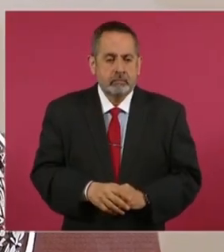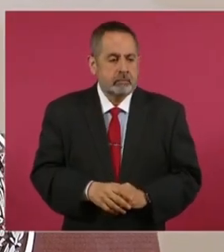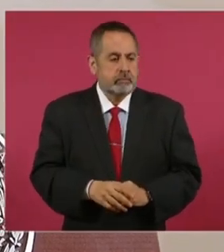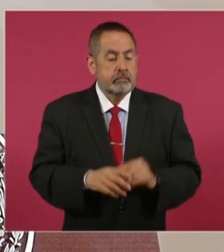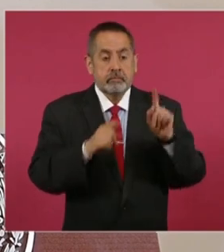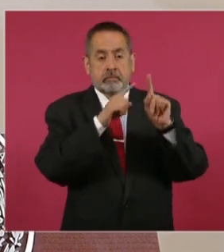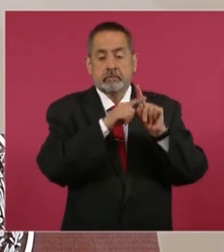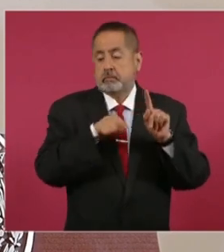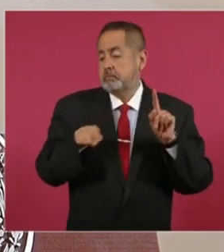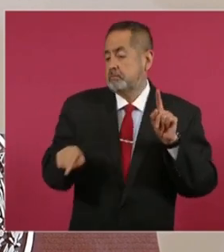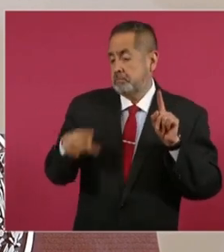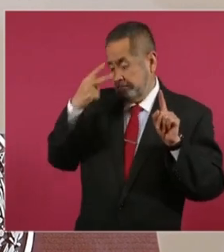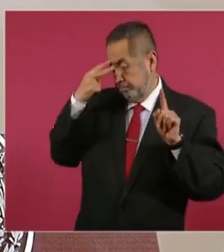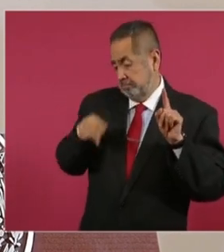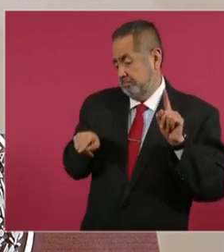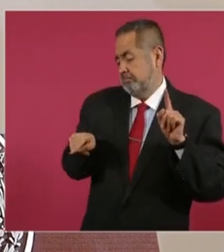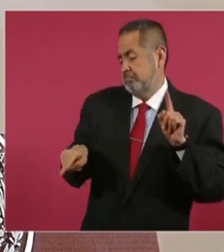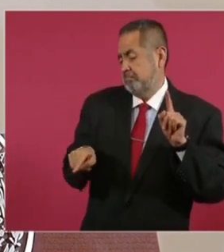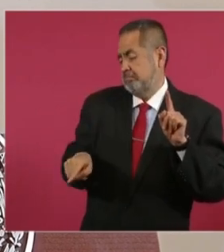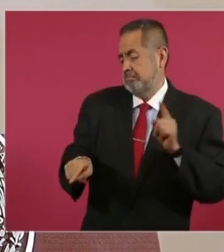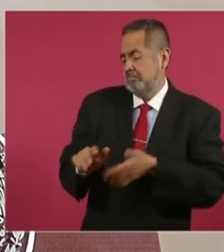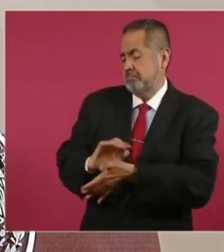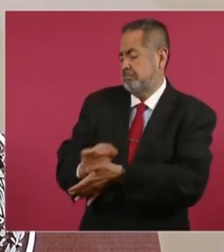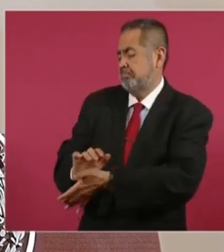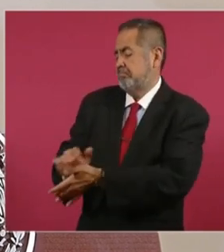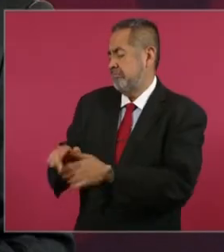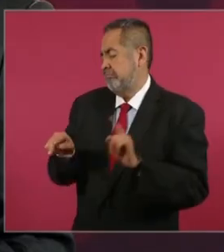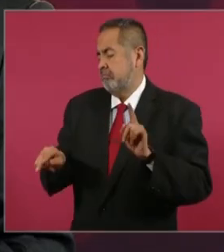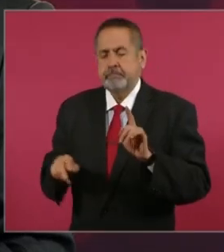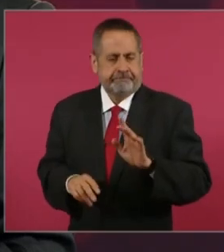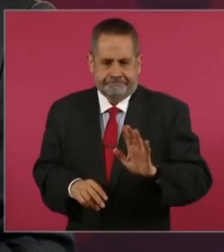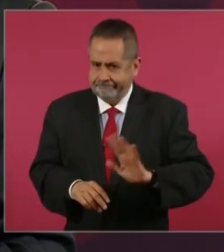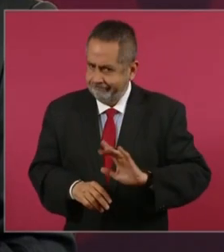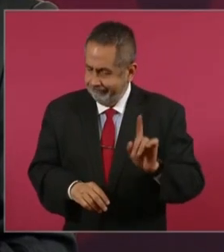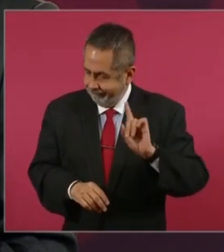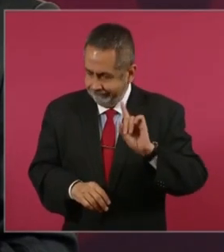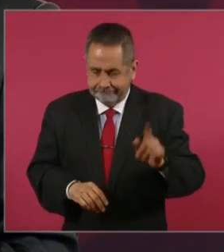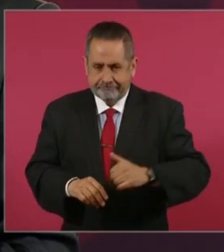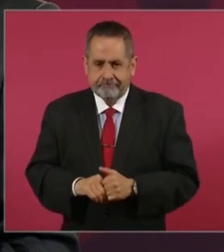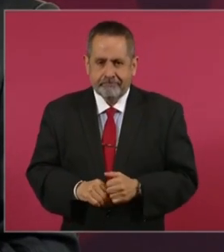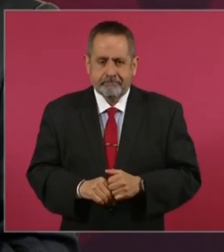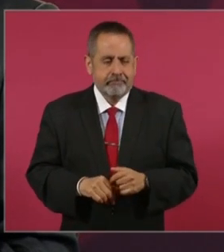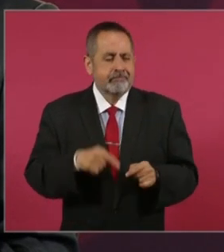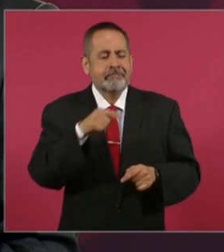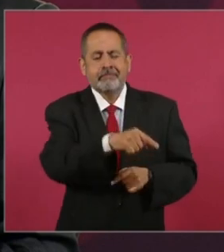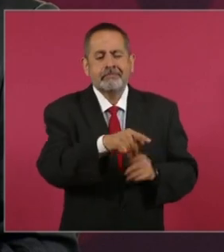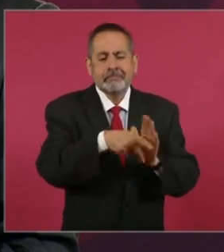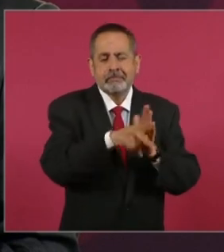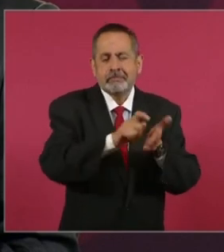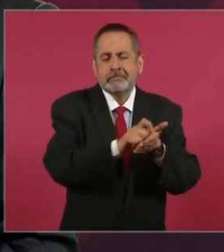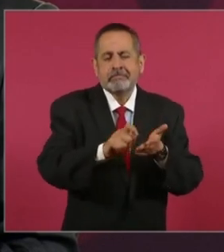para abajo. O son piezas, son empleados.